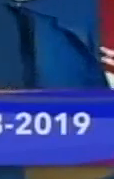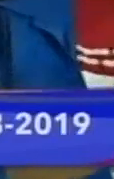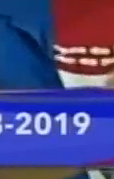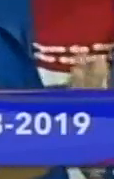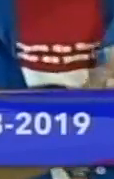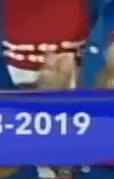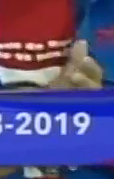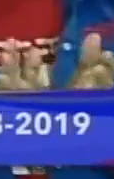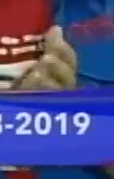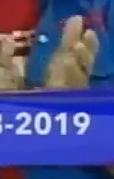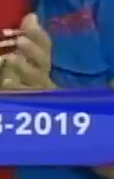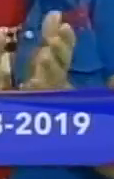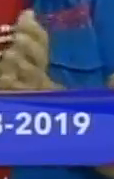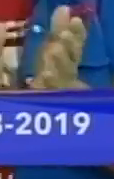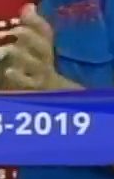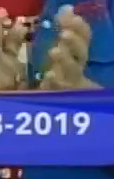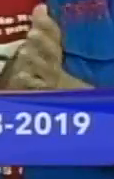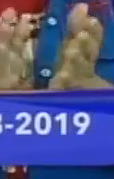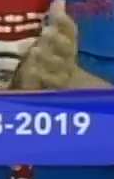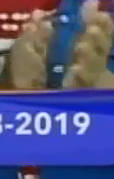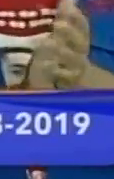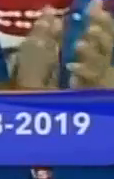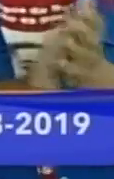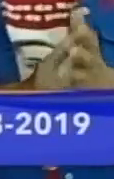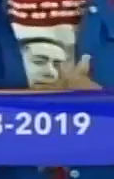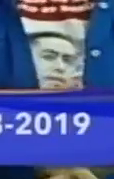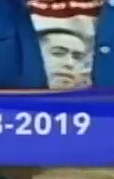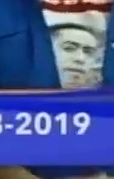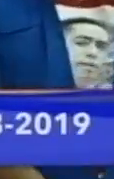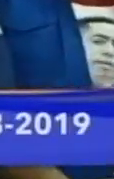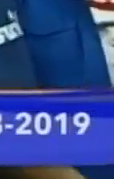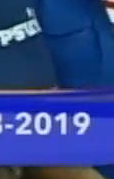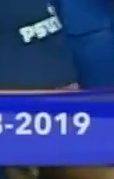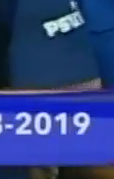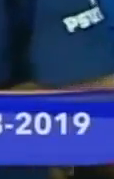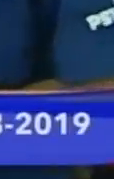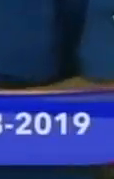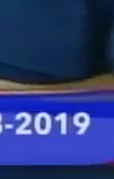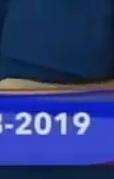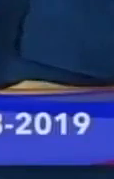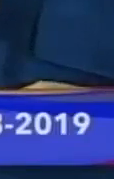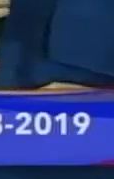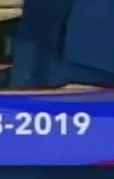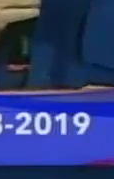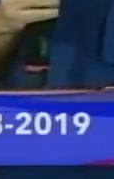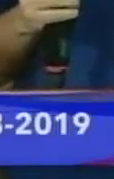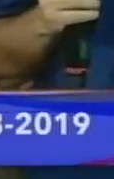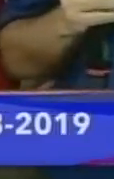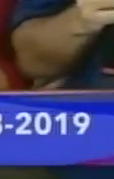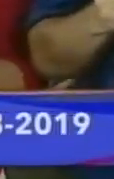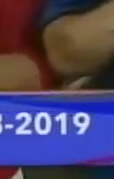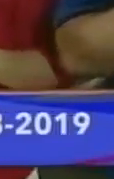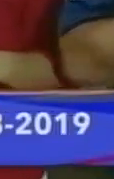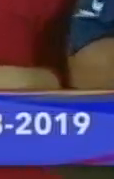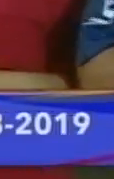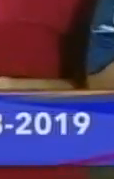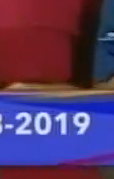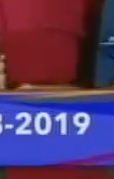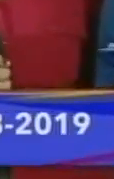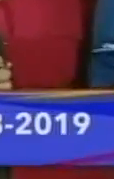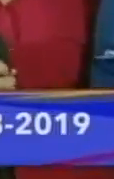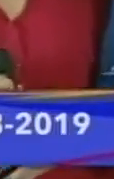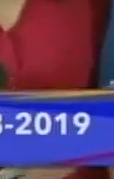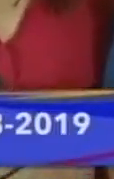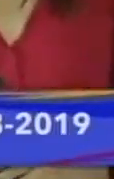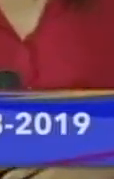Soberanía Agroalimentaria. Adelante, Gleidy. Buenas tardes, señor presidente. Nosotros los cocineros y